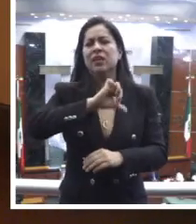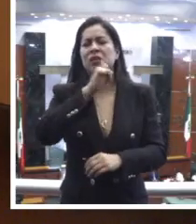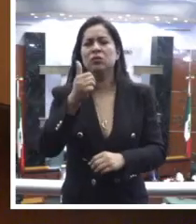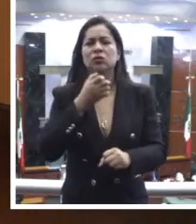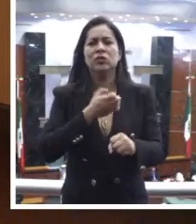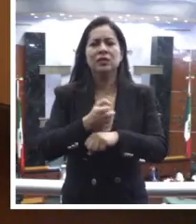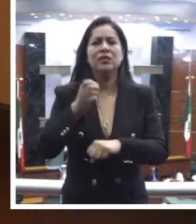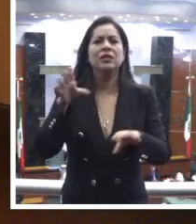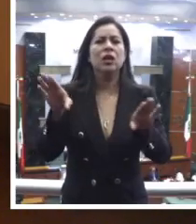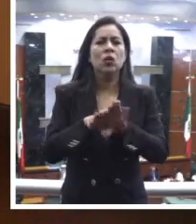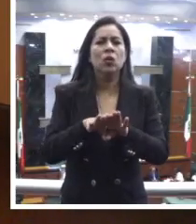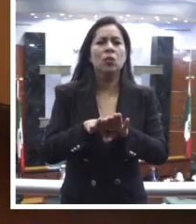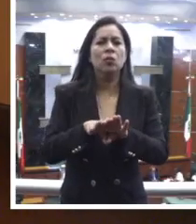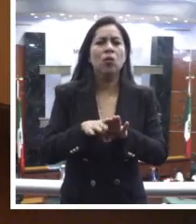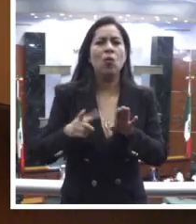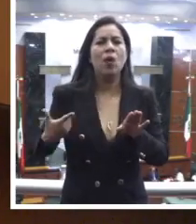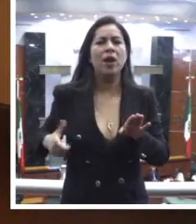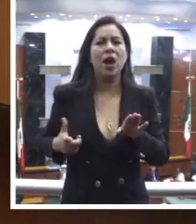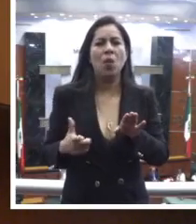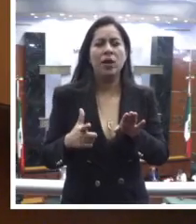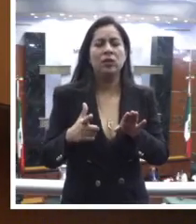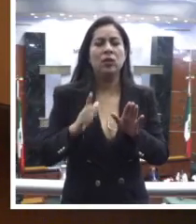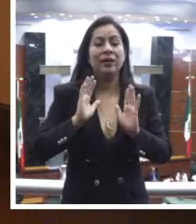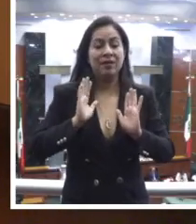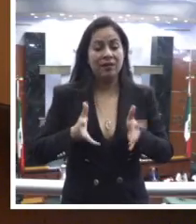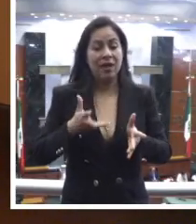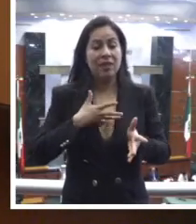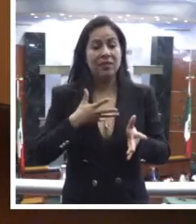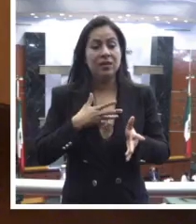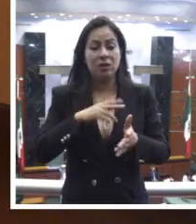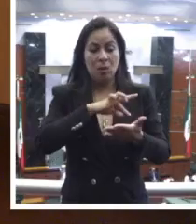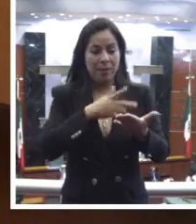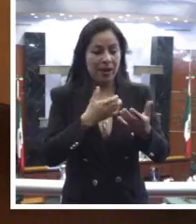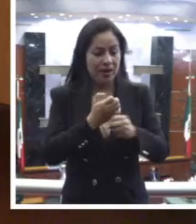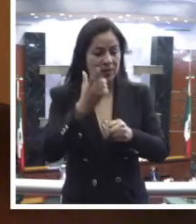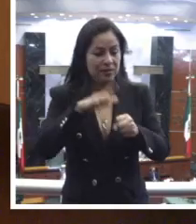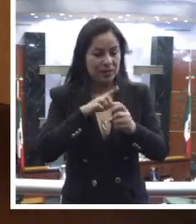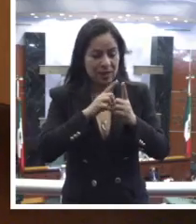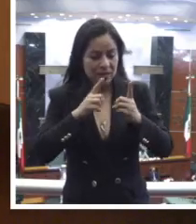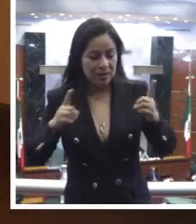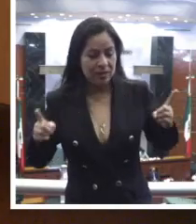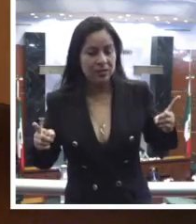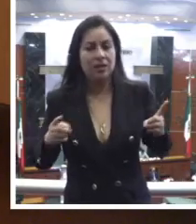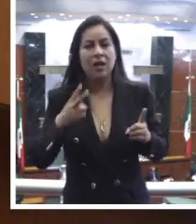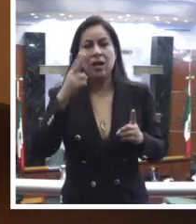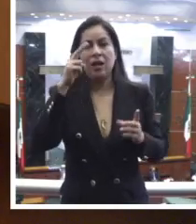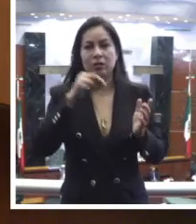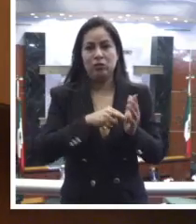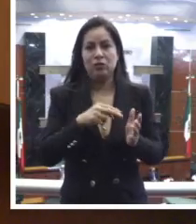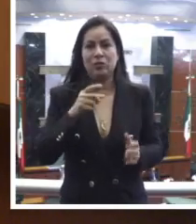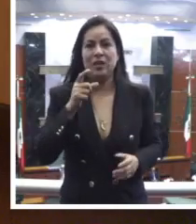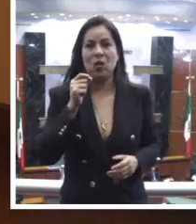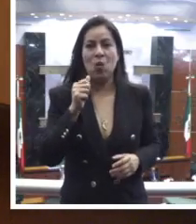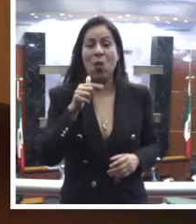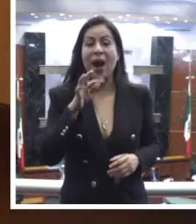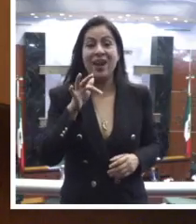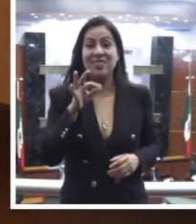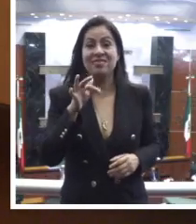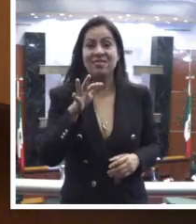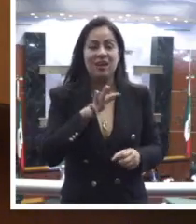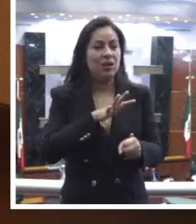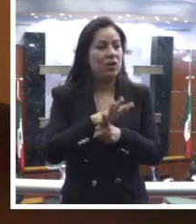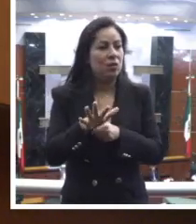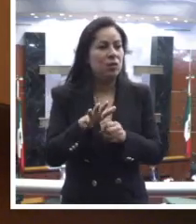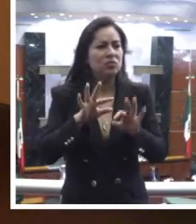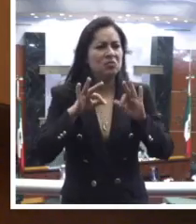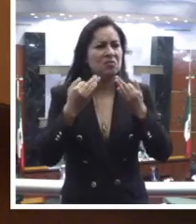estados, como lo es Guanajuato, que ya cuenta con un plan estatal de desarrollo a 2040, el cual es